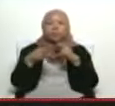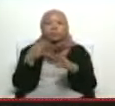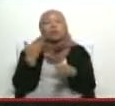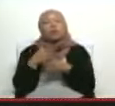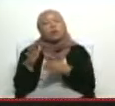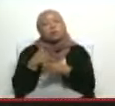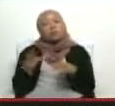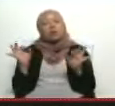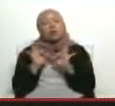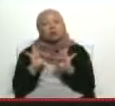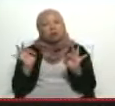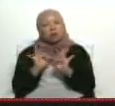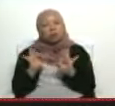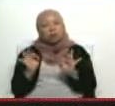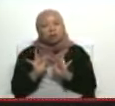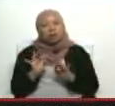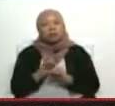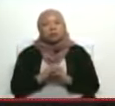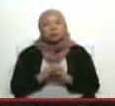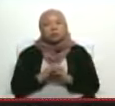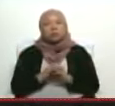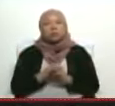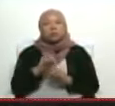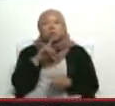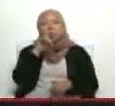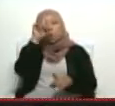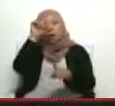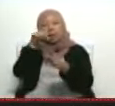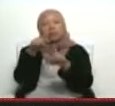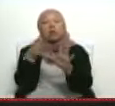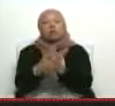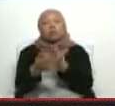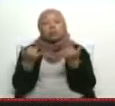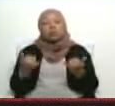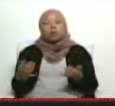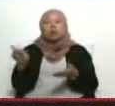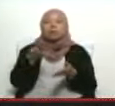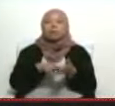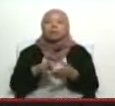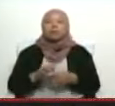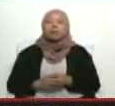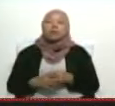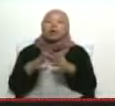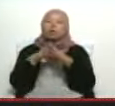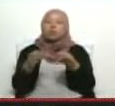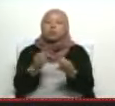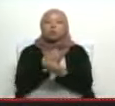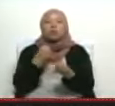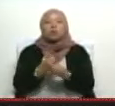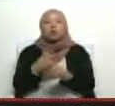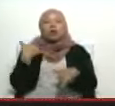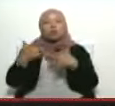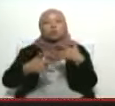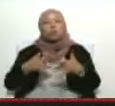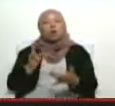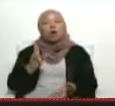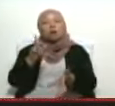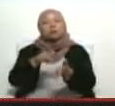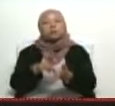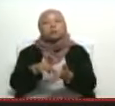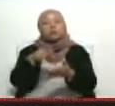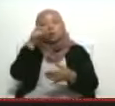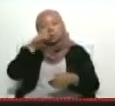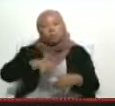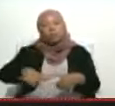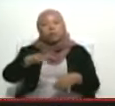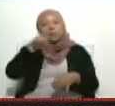nada. Es su obsesión, repito, de tomar por cualquier vía el poder